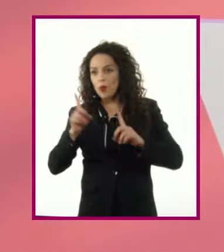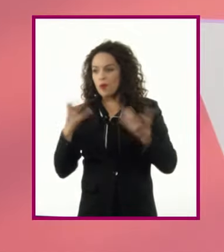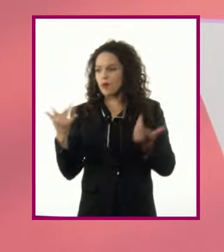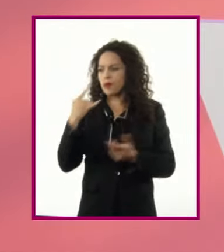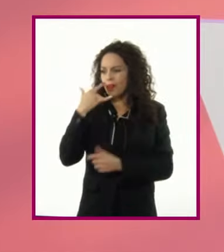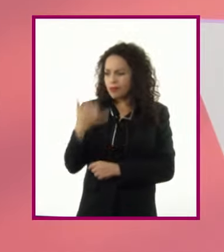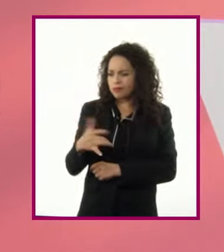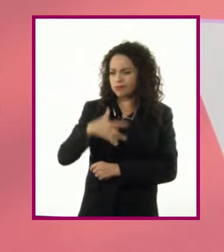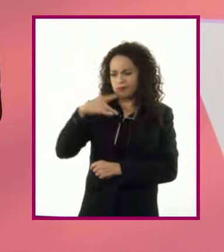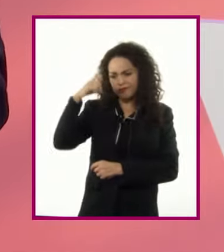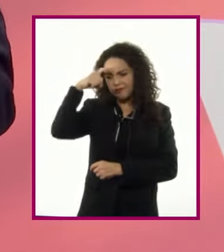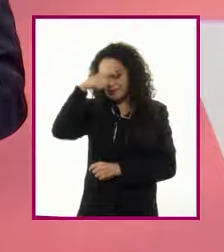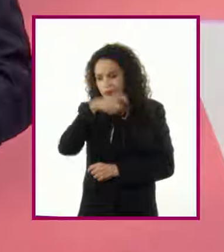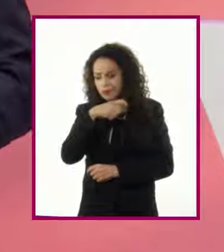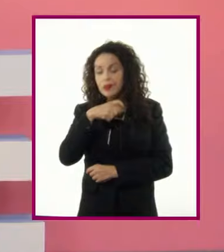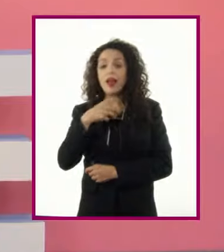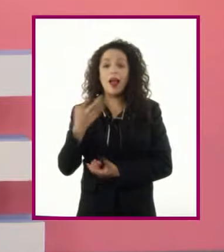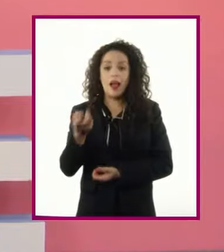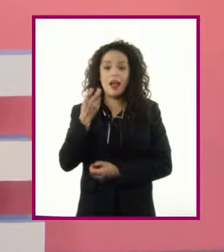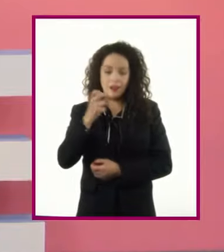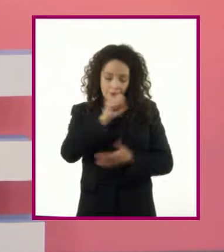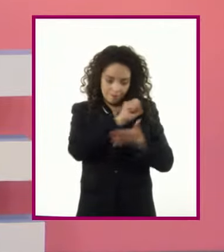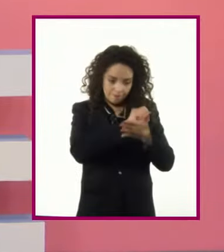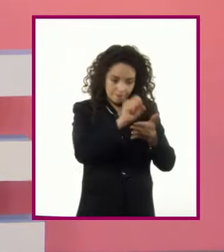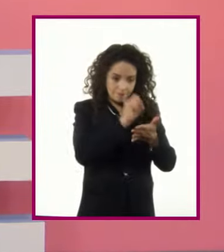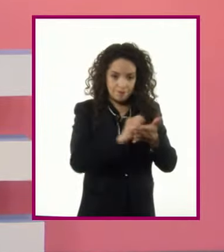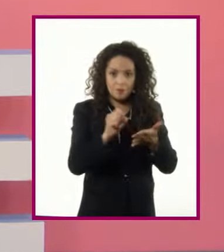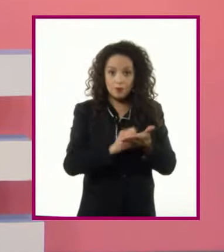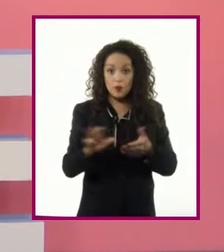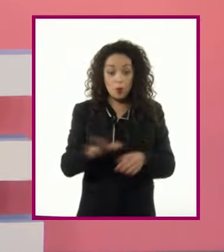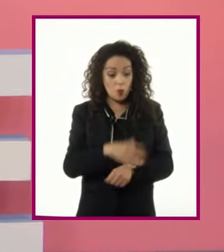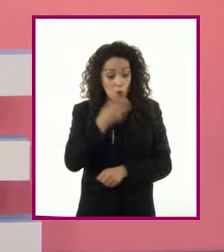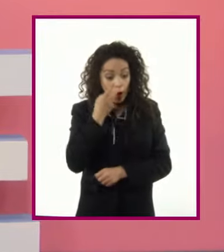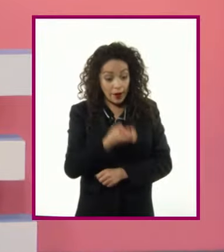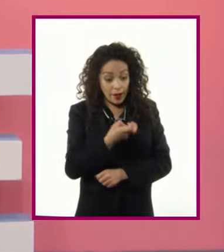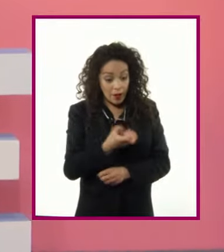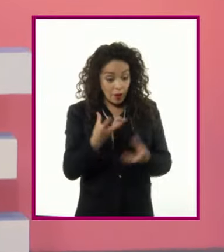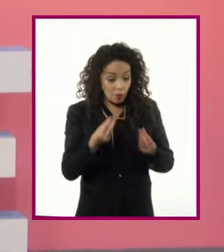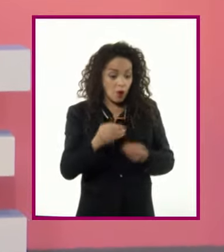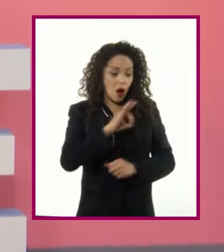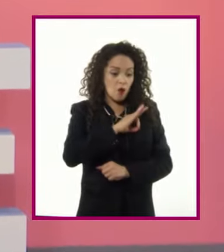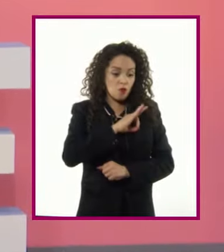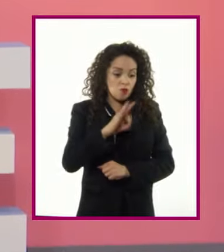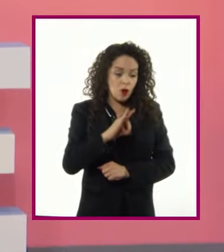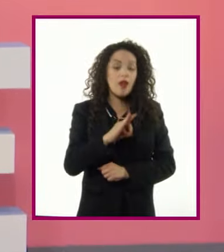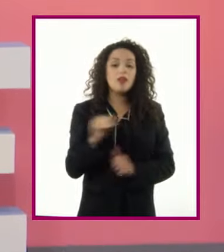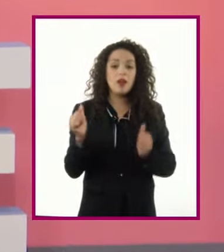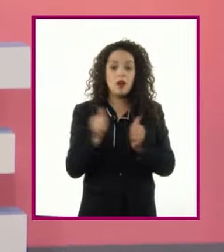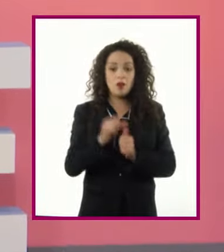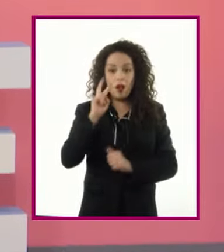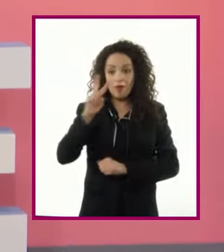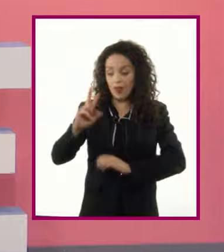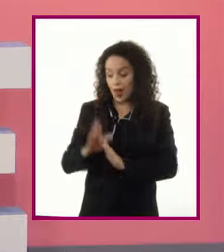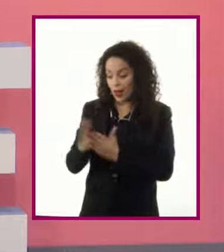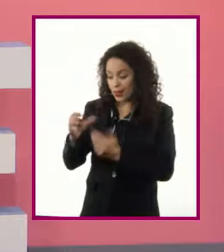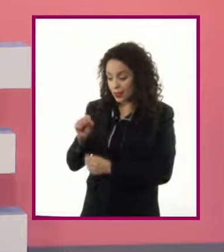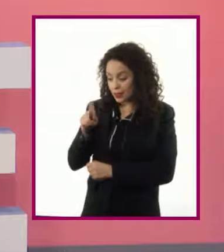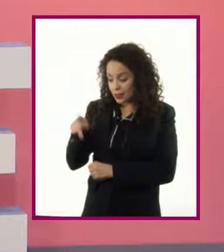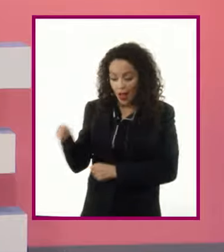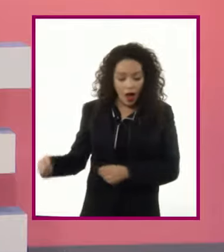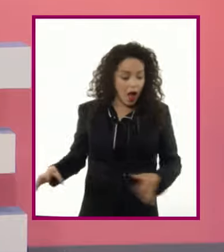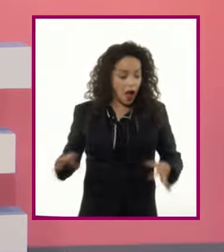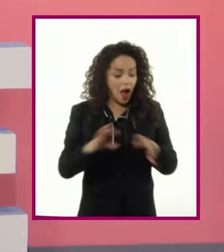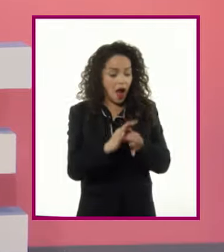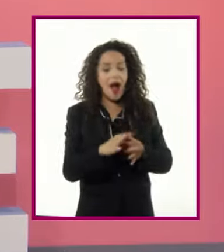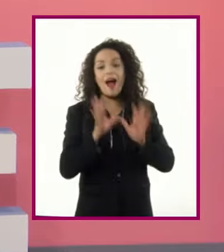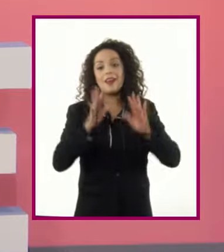dificultades que surjan al resolver los planteamientos Pues muchas de estas las podrán resolver al momento de consultar su libro